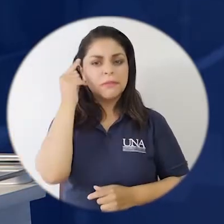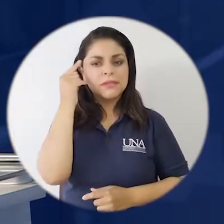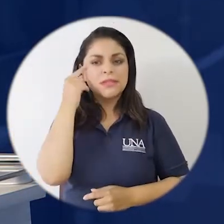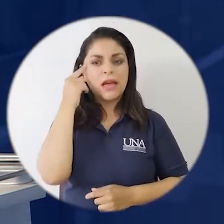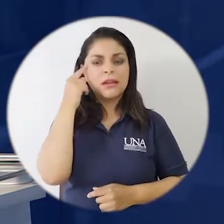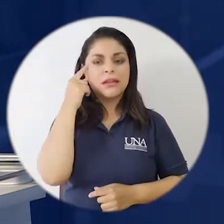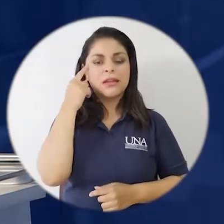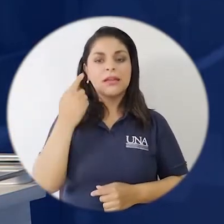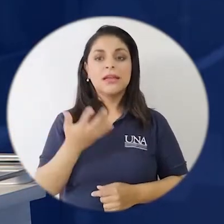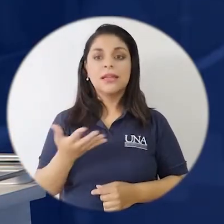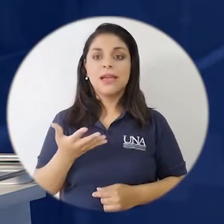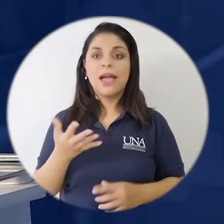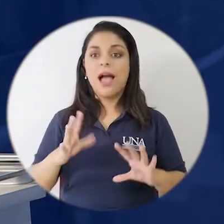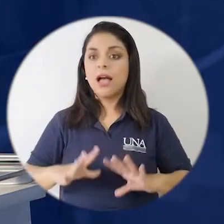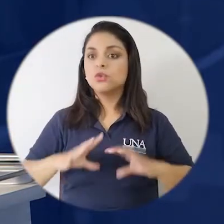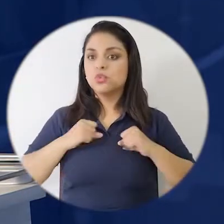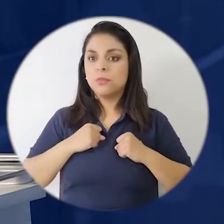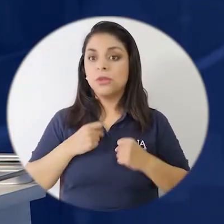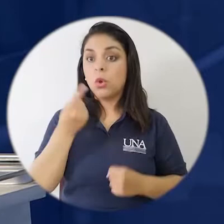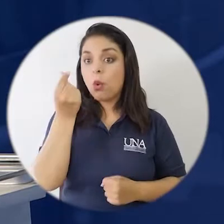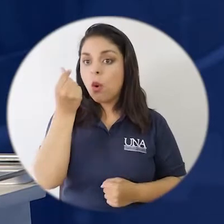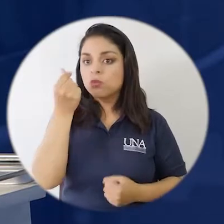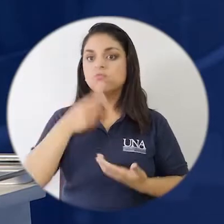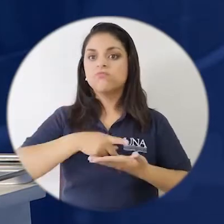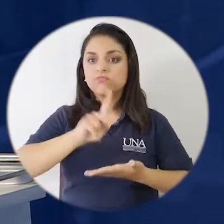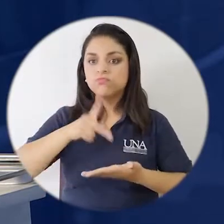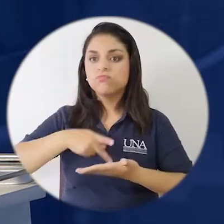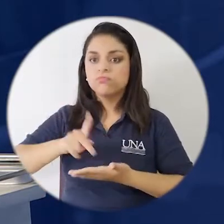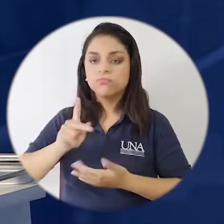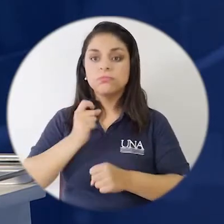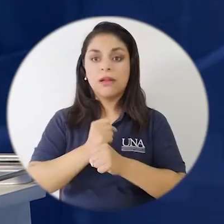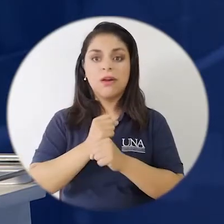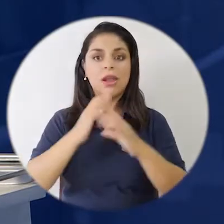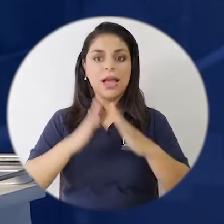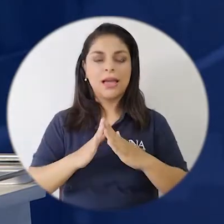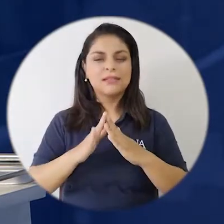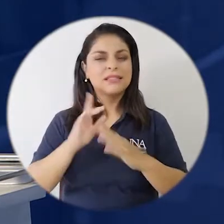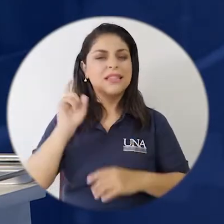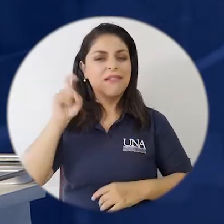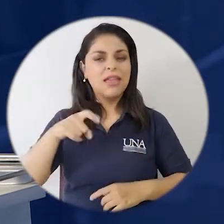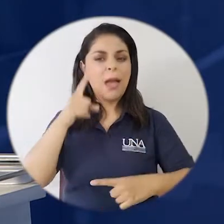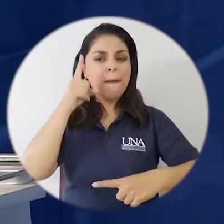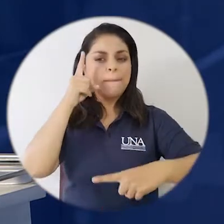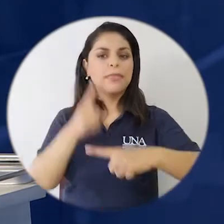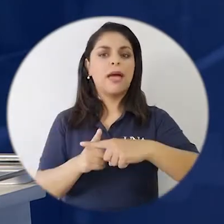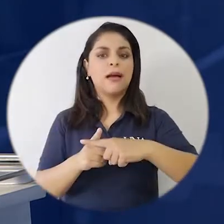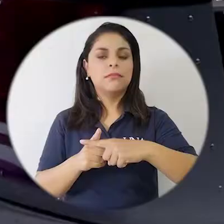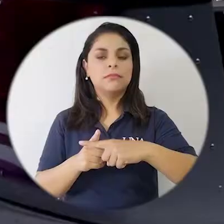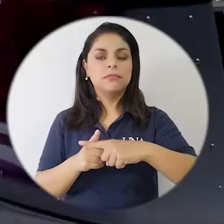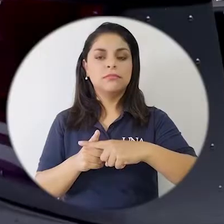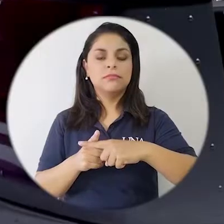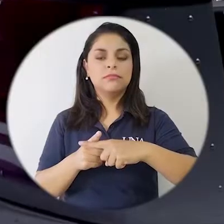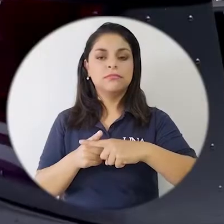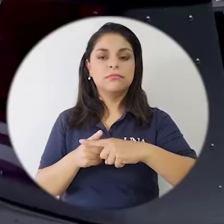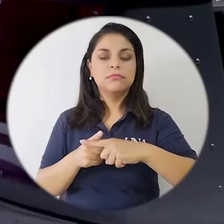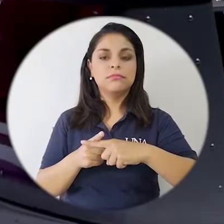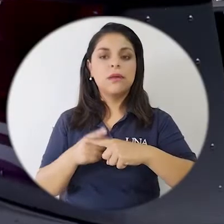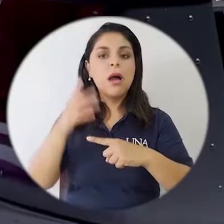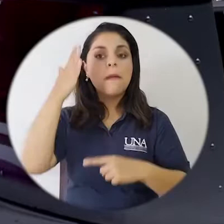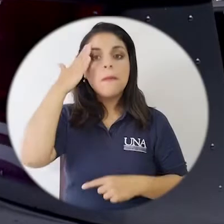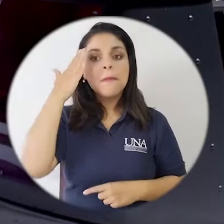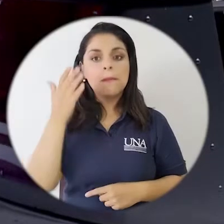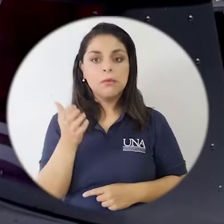debe considerarse que el asumir los costos de ese teletrabajo debe ser mitad y mitad. Sí. Porque si